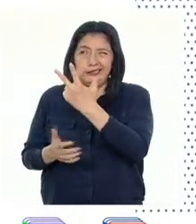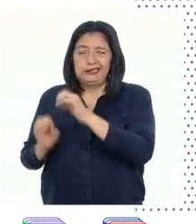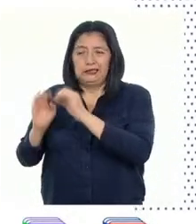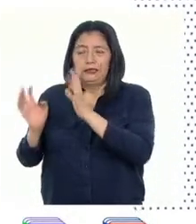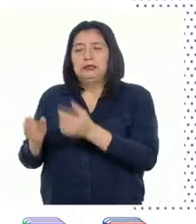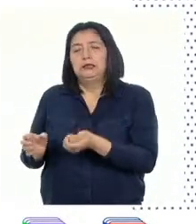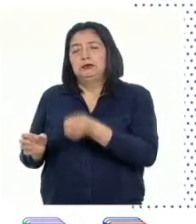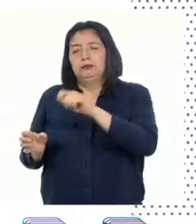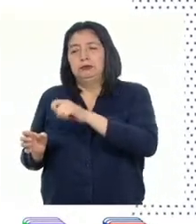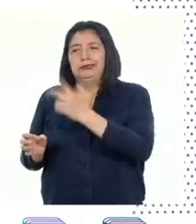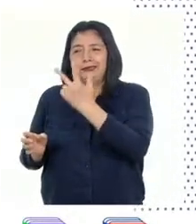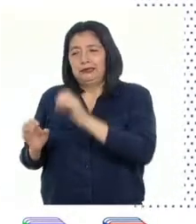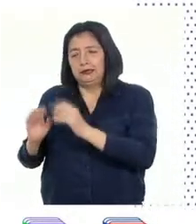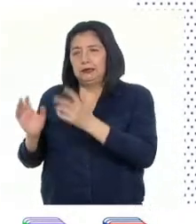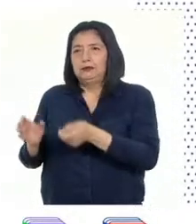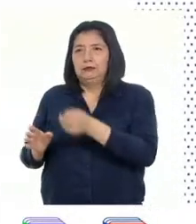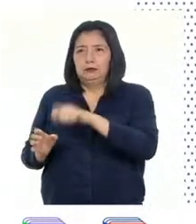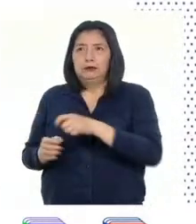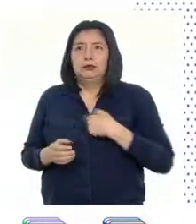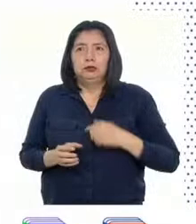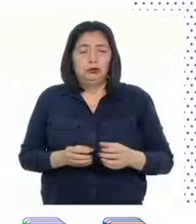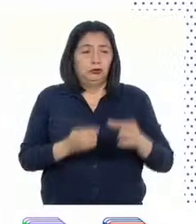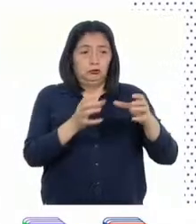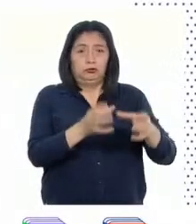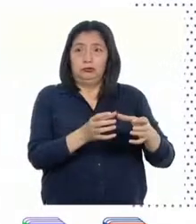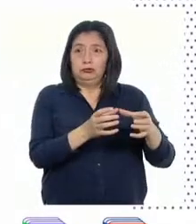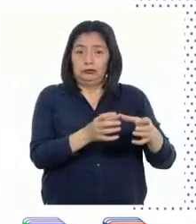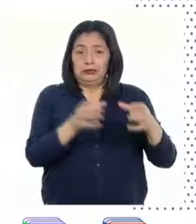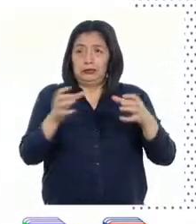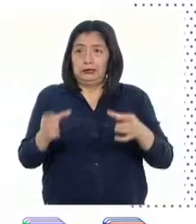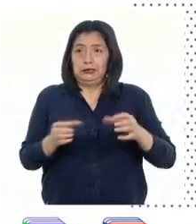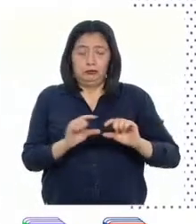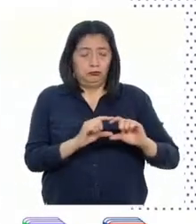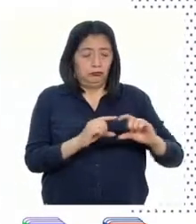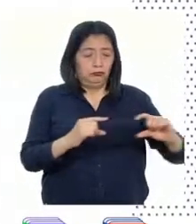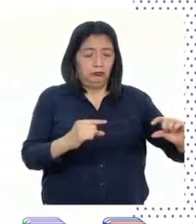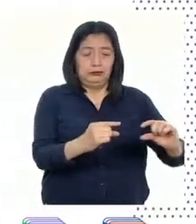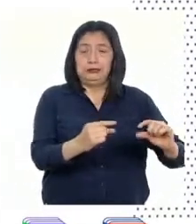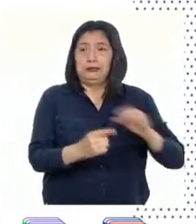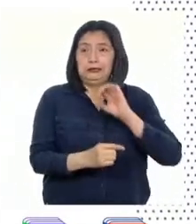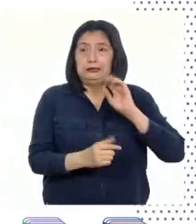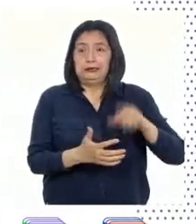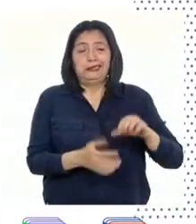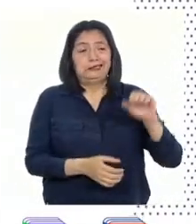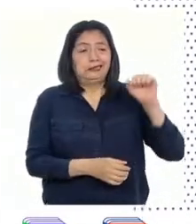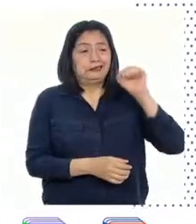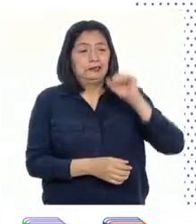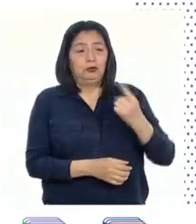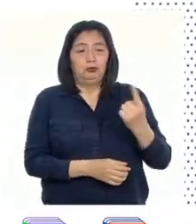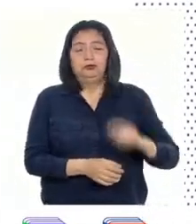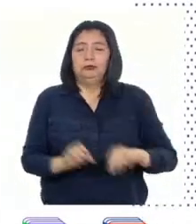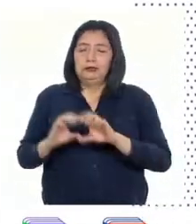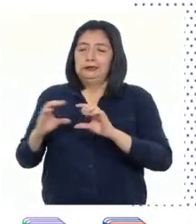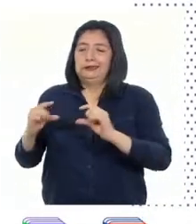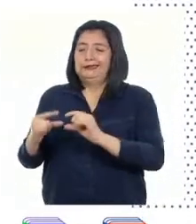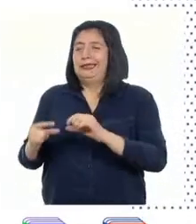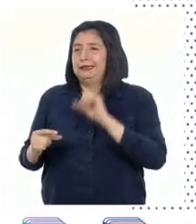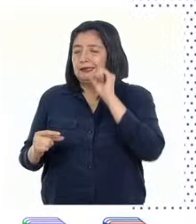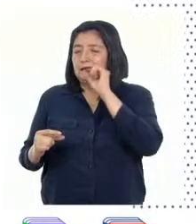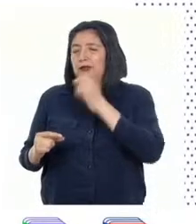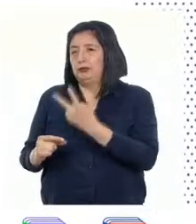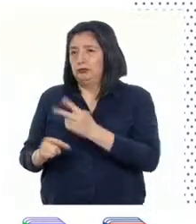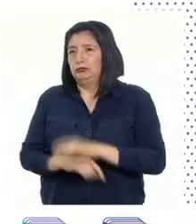días añadía una cucharita. Le coloqué a cada recipiente un cartel que decía zanahoria 1 y zanahoria